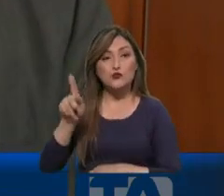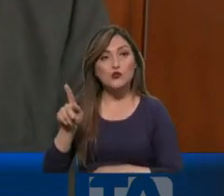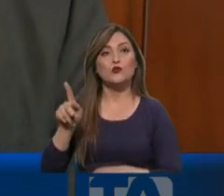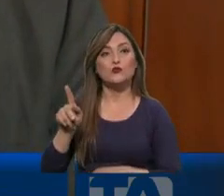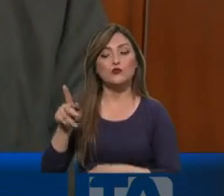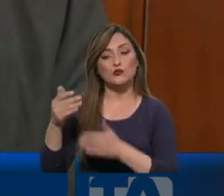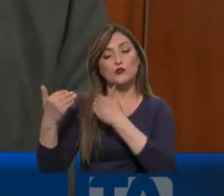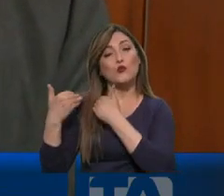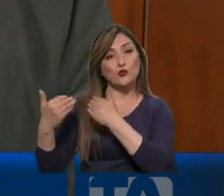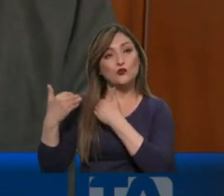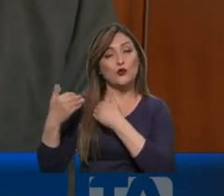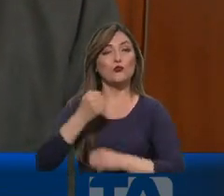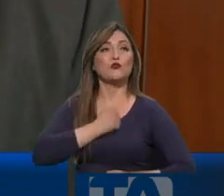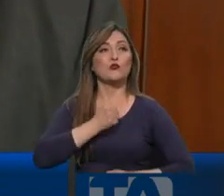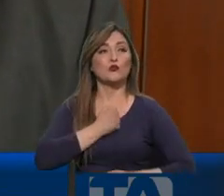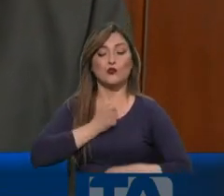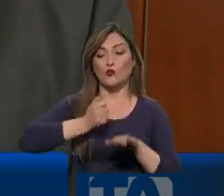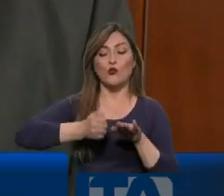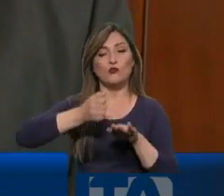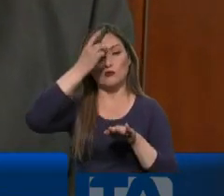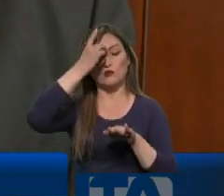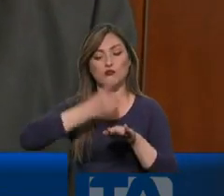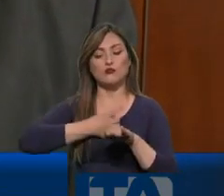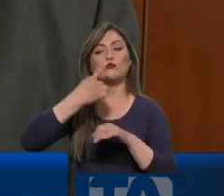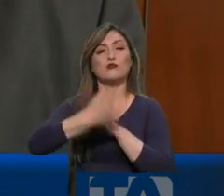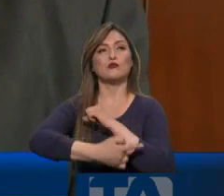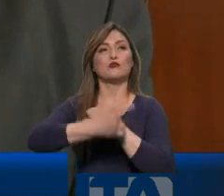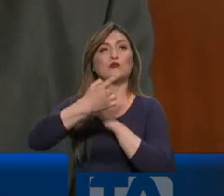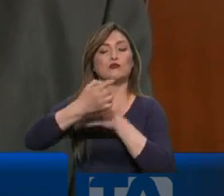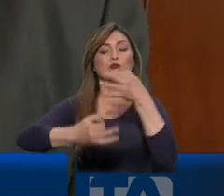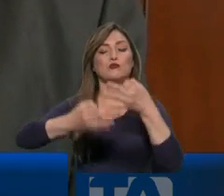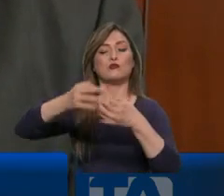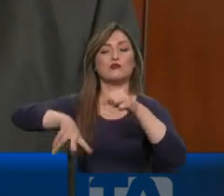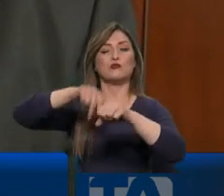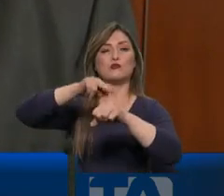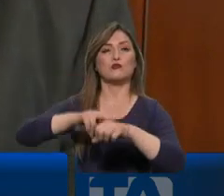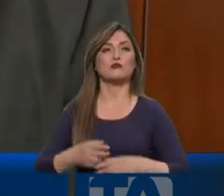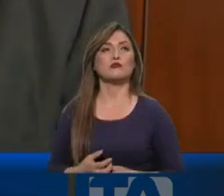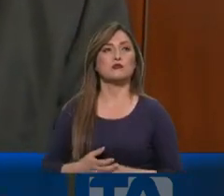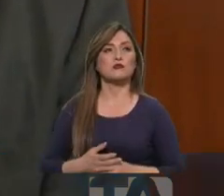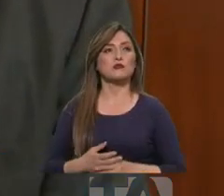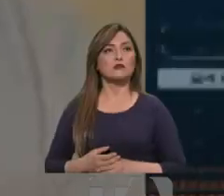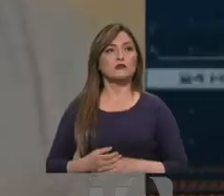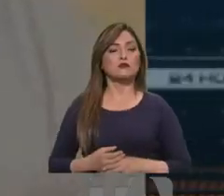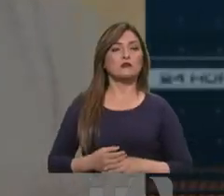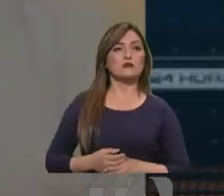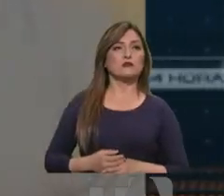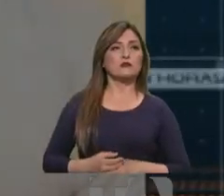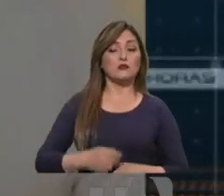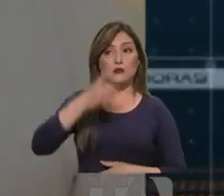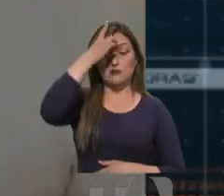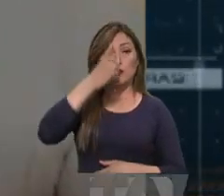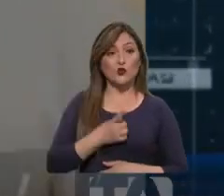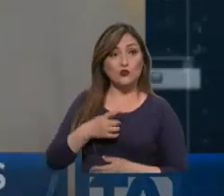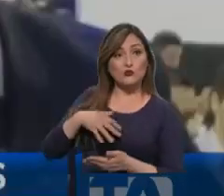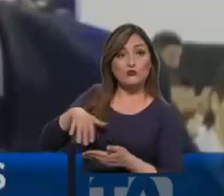que es competencia de los propios jueces que dictan la sentencia condenatoria de la Corte Nacional de Justicia. Pero no es la única decisión que ha